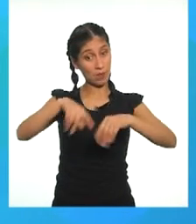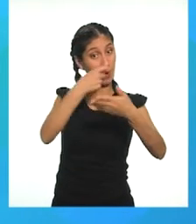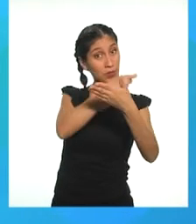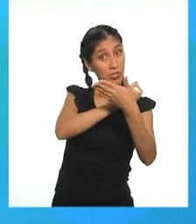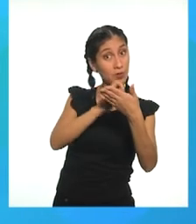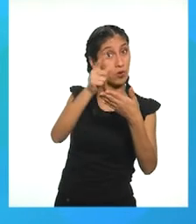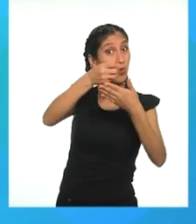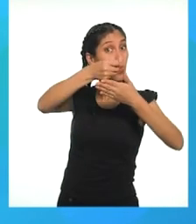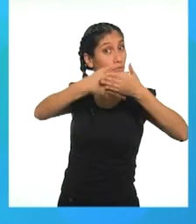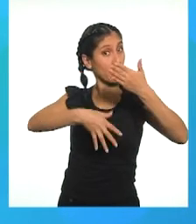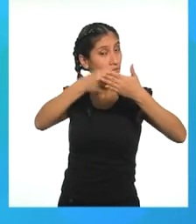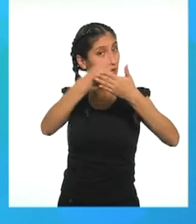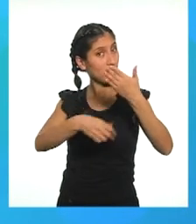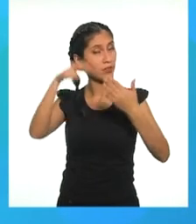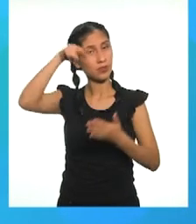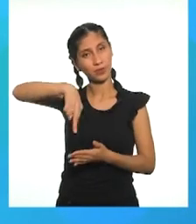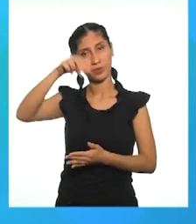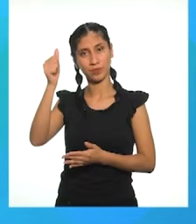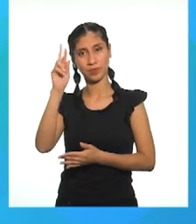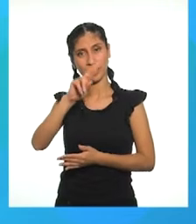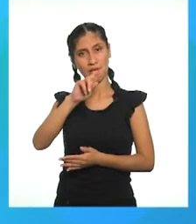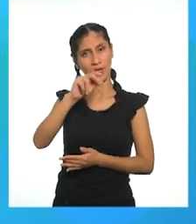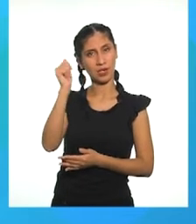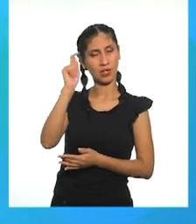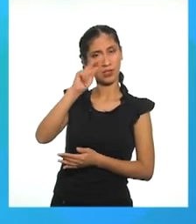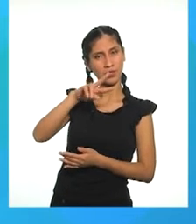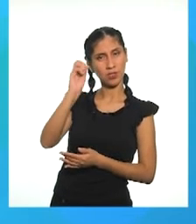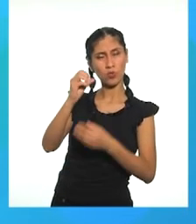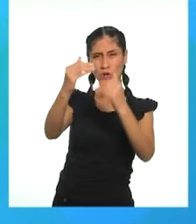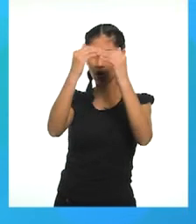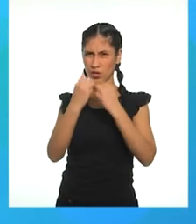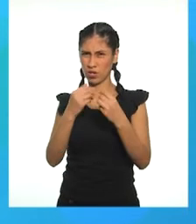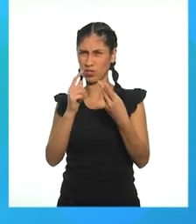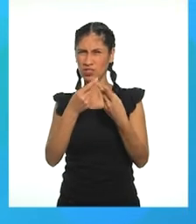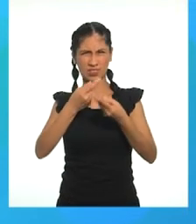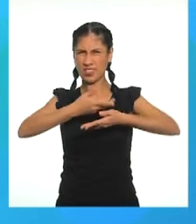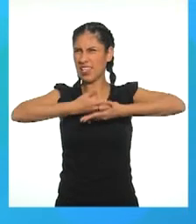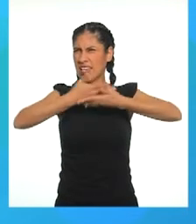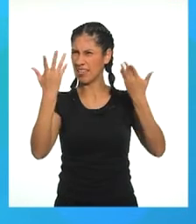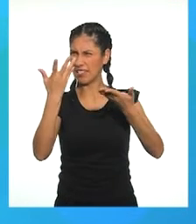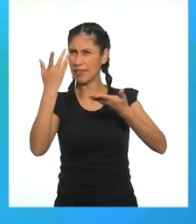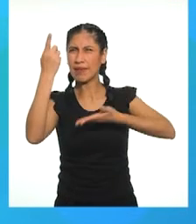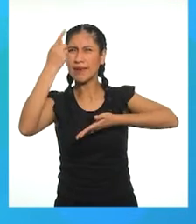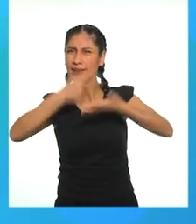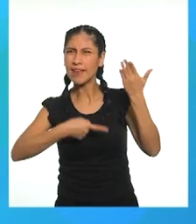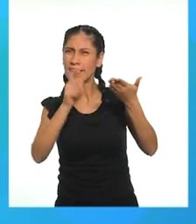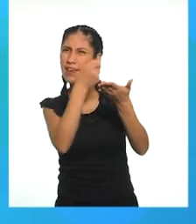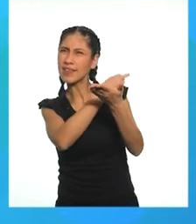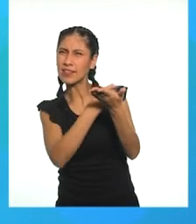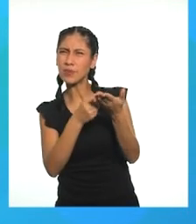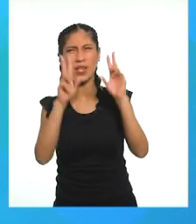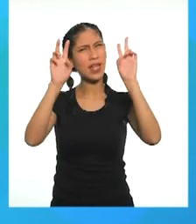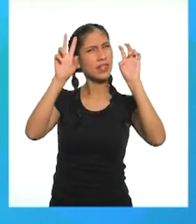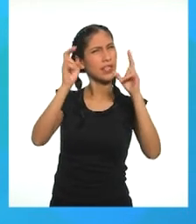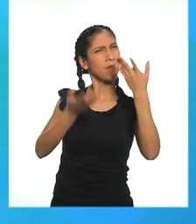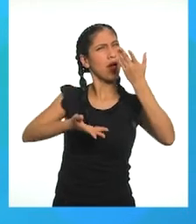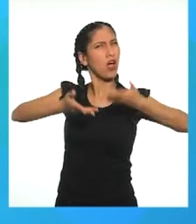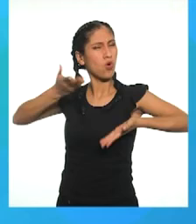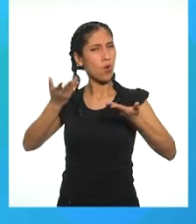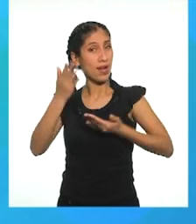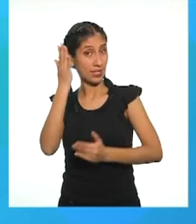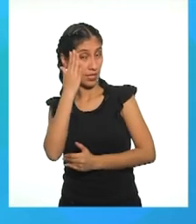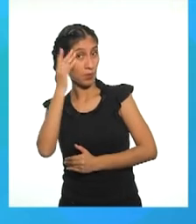texto narrativo. ¿Sobre qué escribiré? Es decir, ¿cuál será el tema? Sabemos que para